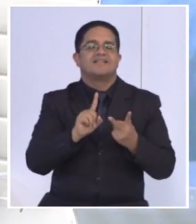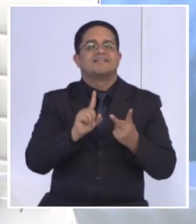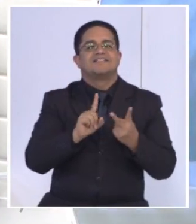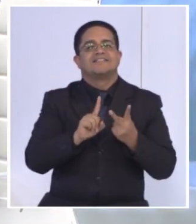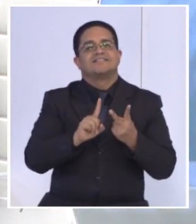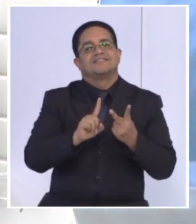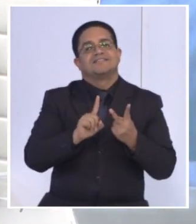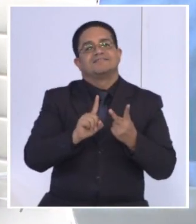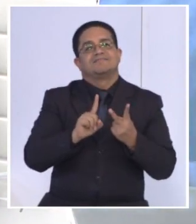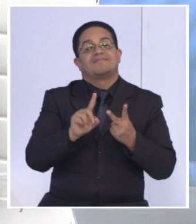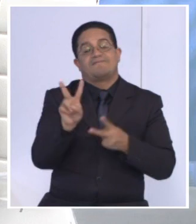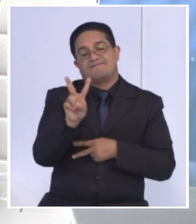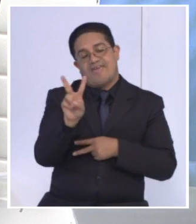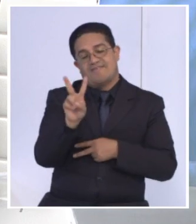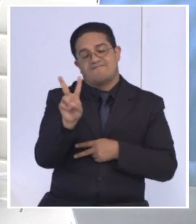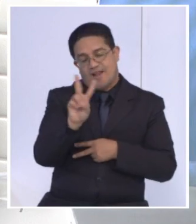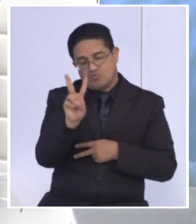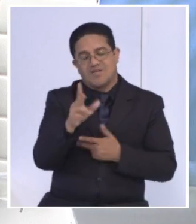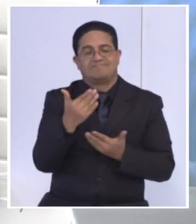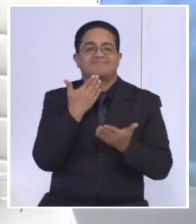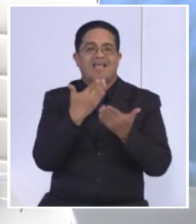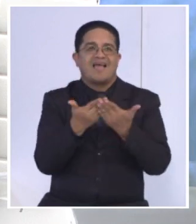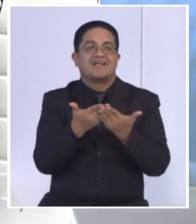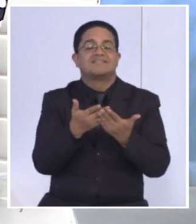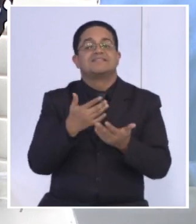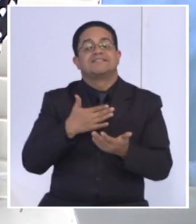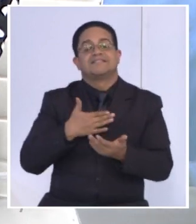@salud_gb con B de Venezuela. Gracias, mi